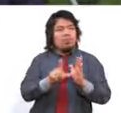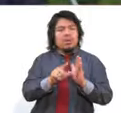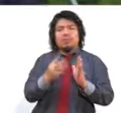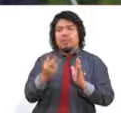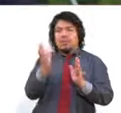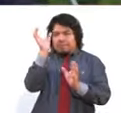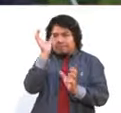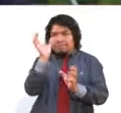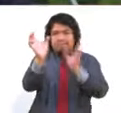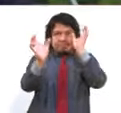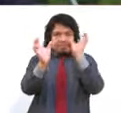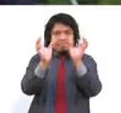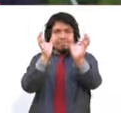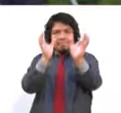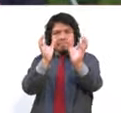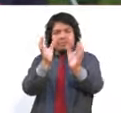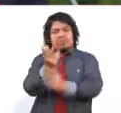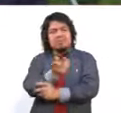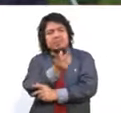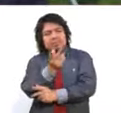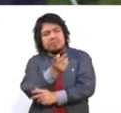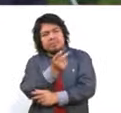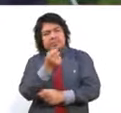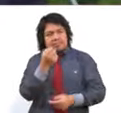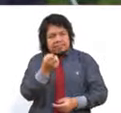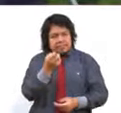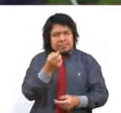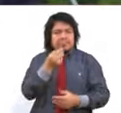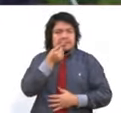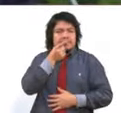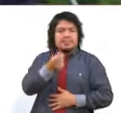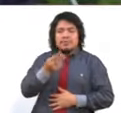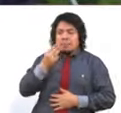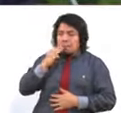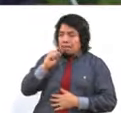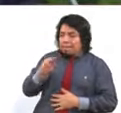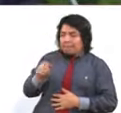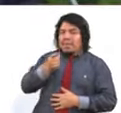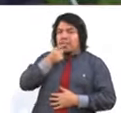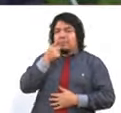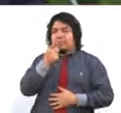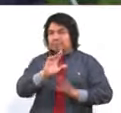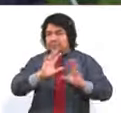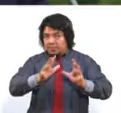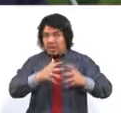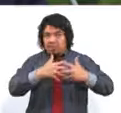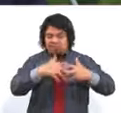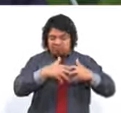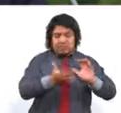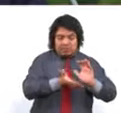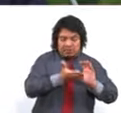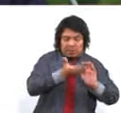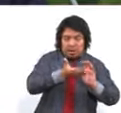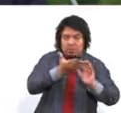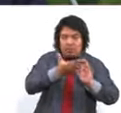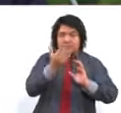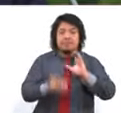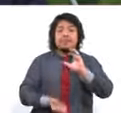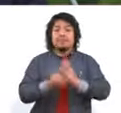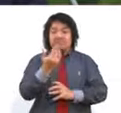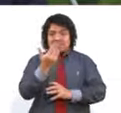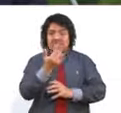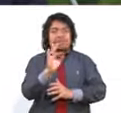cablebús del teleférico de la Ciudad de México. Es preguntarle si con este mensaje que emite comienzan ya las obras para esta línea de cablebús